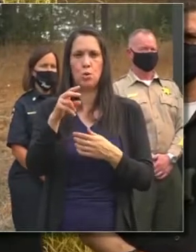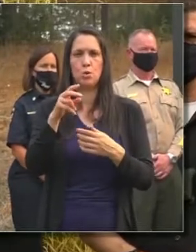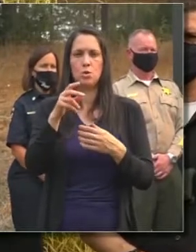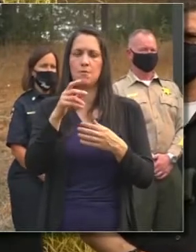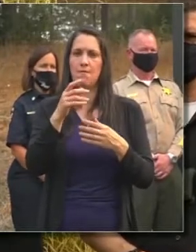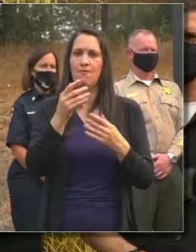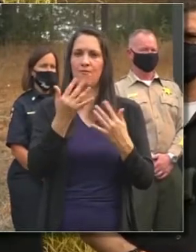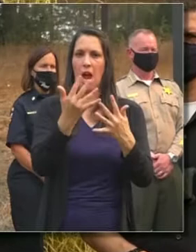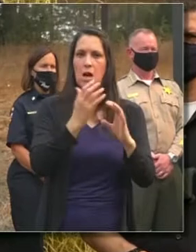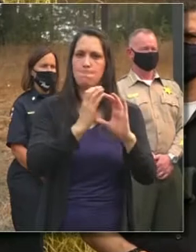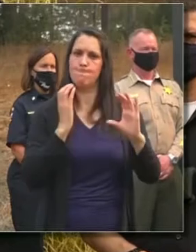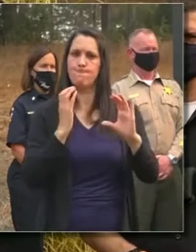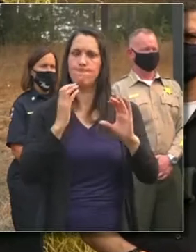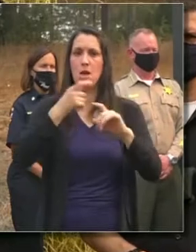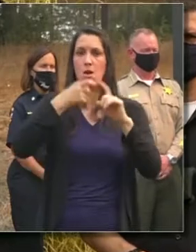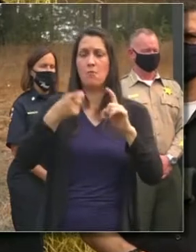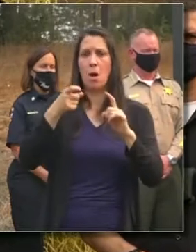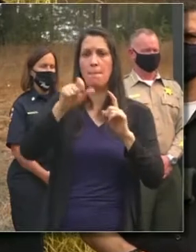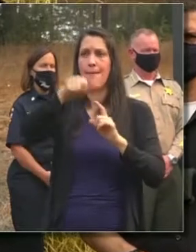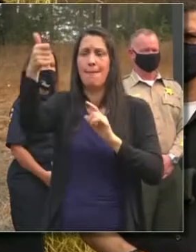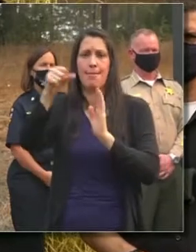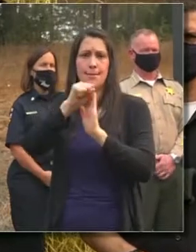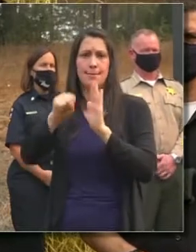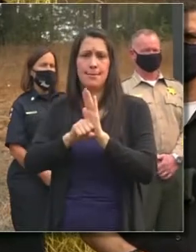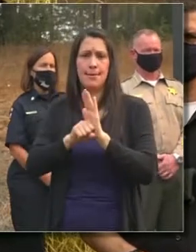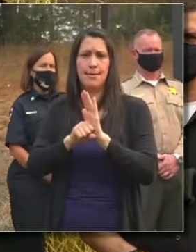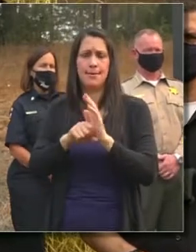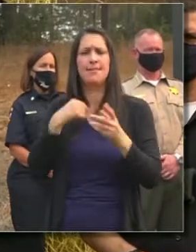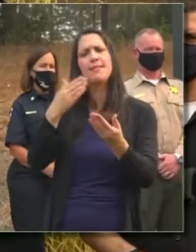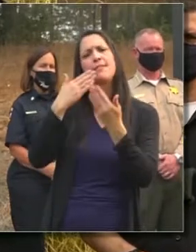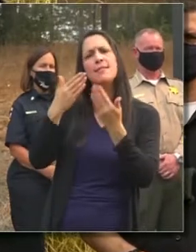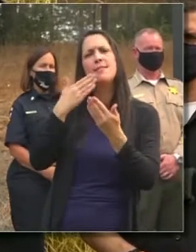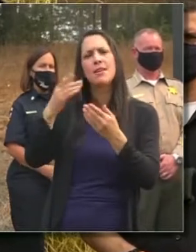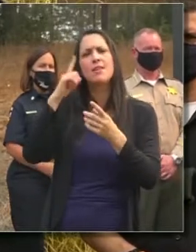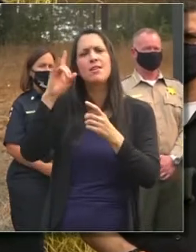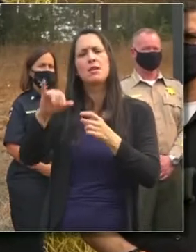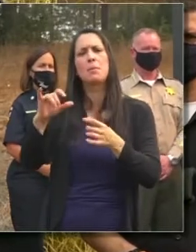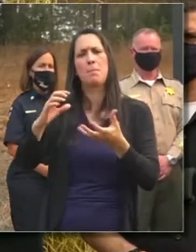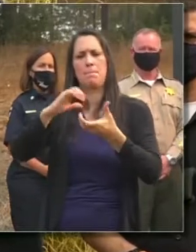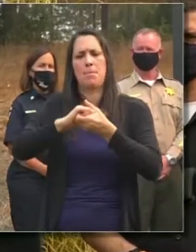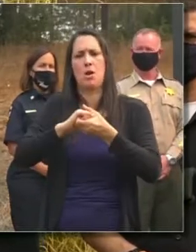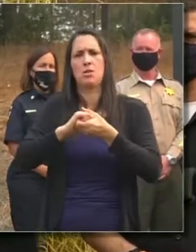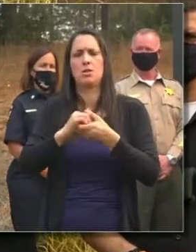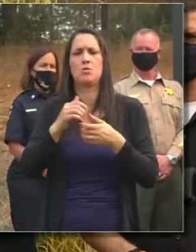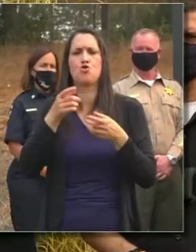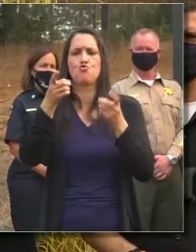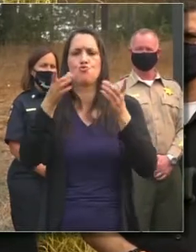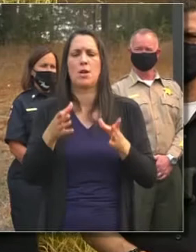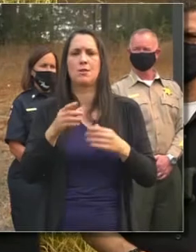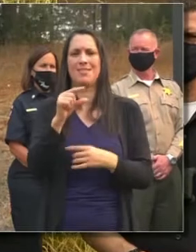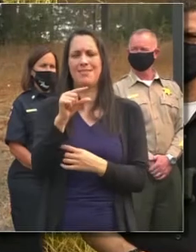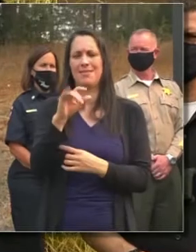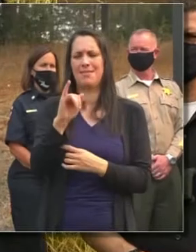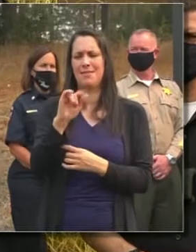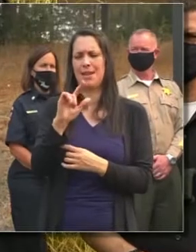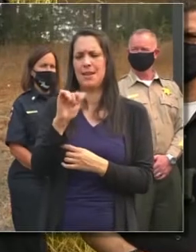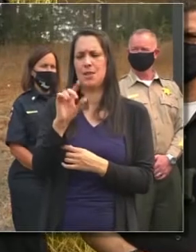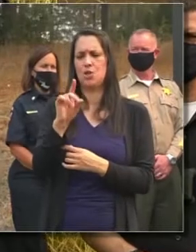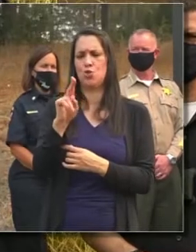camiones de bomberos de fuera del estado gracias a nuestro trabajo en conjunto con el director y la ducha